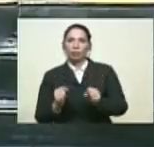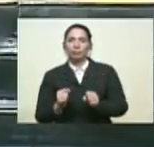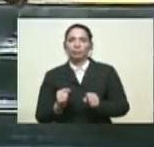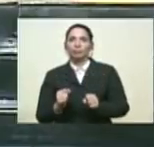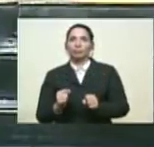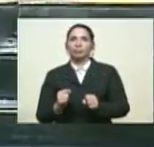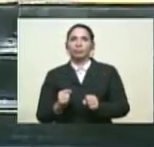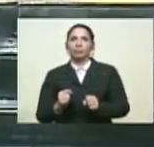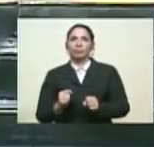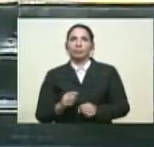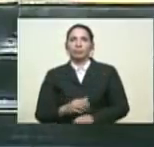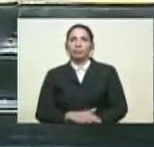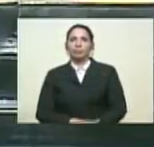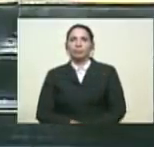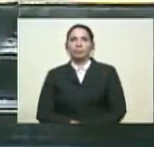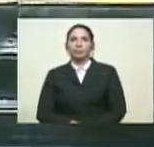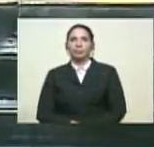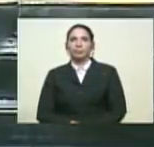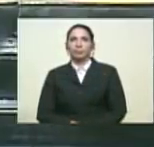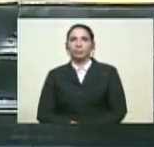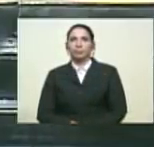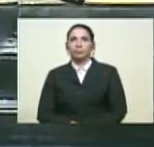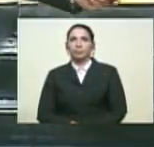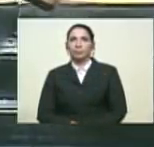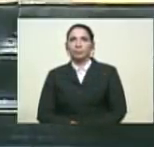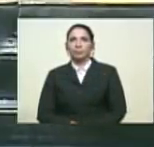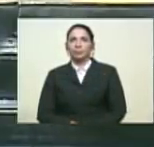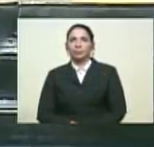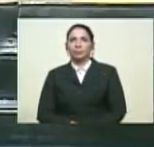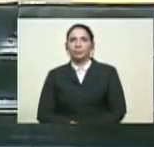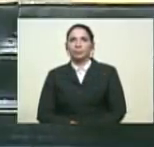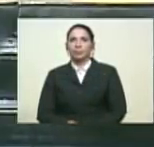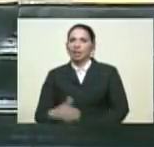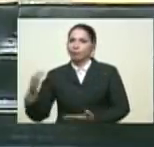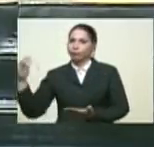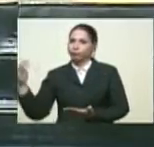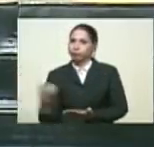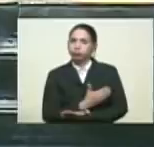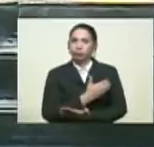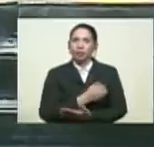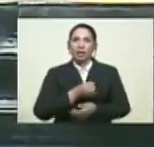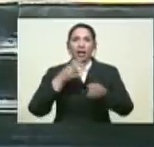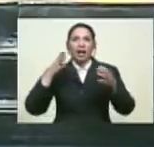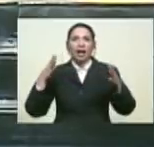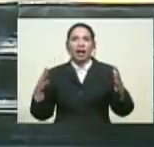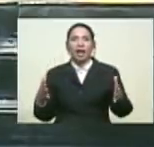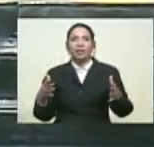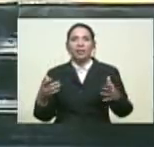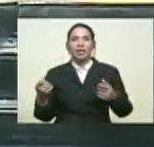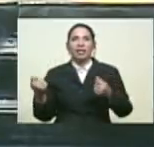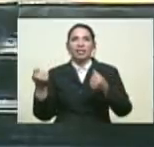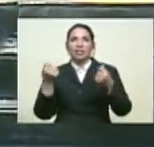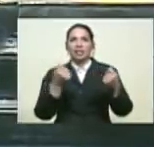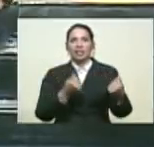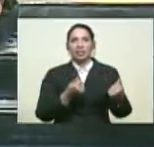que es quizás nuestra más grande riqueza y legado histórico de